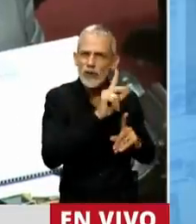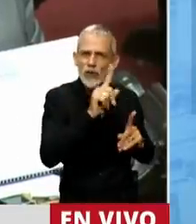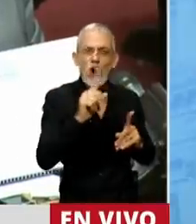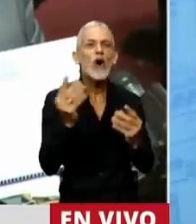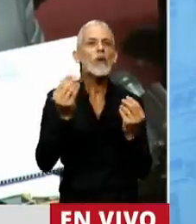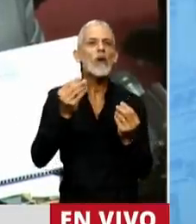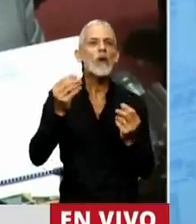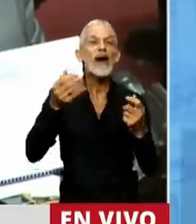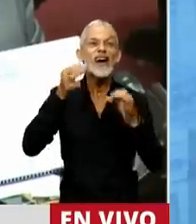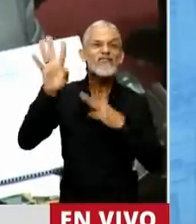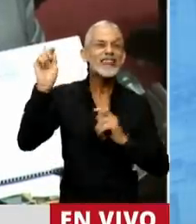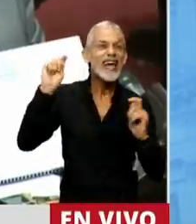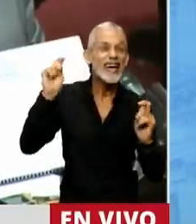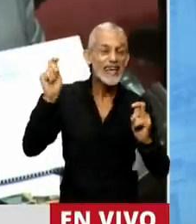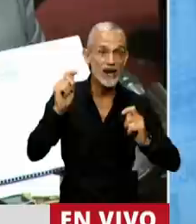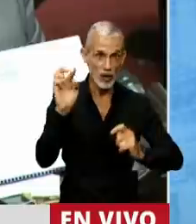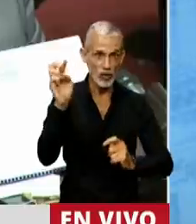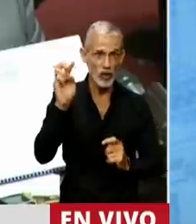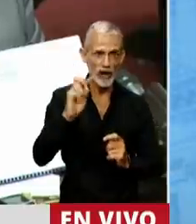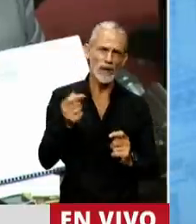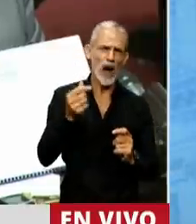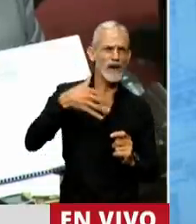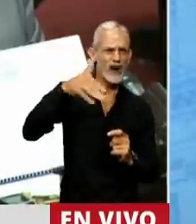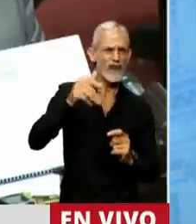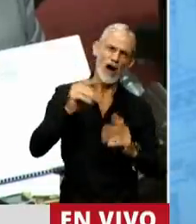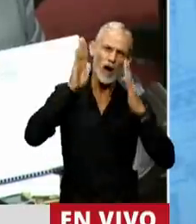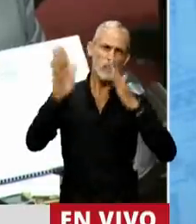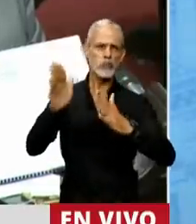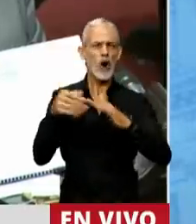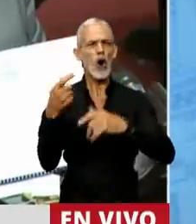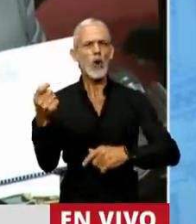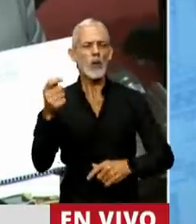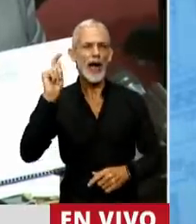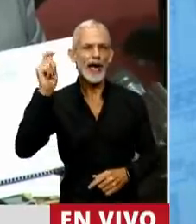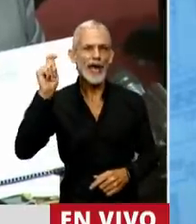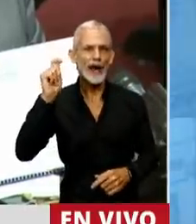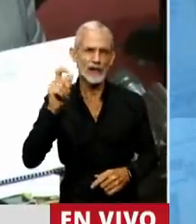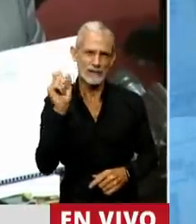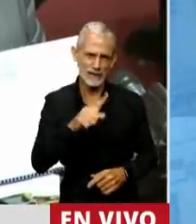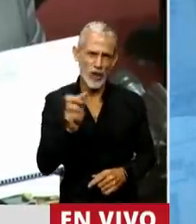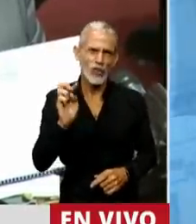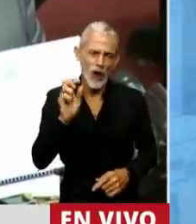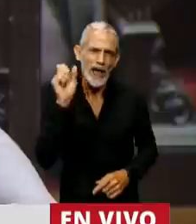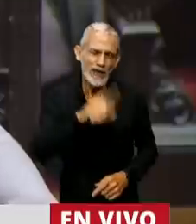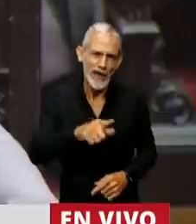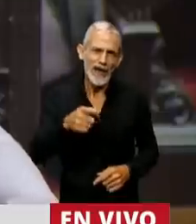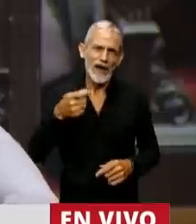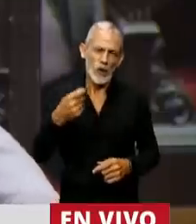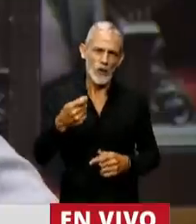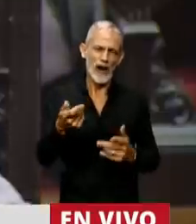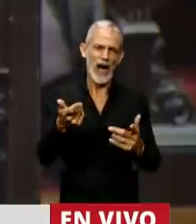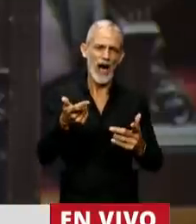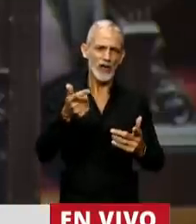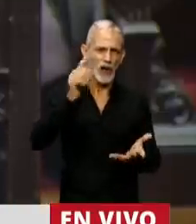dólares venden los que dijeron que iban a elegir a los jubilados y no a los bancos? Los de los jubilados. Los están